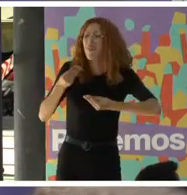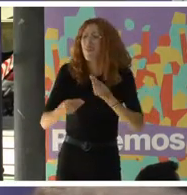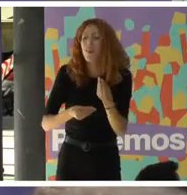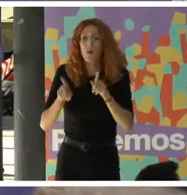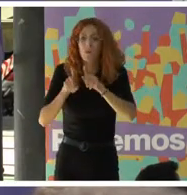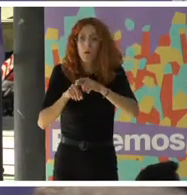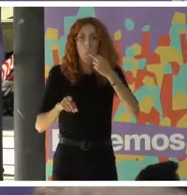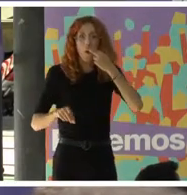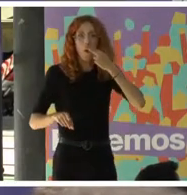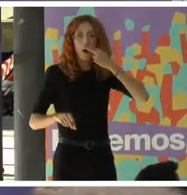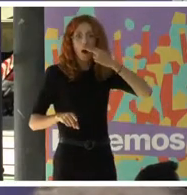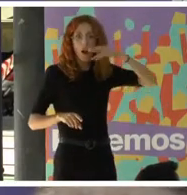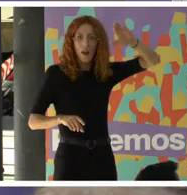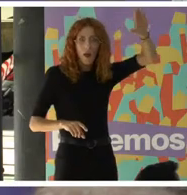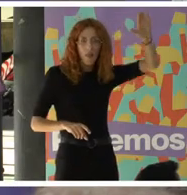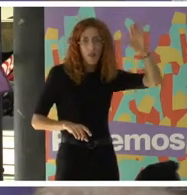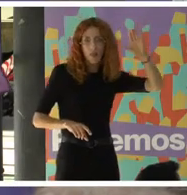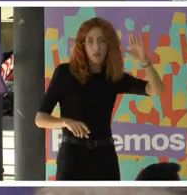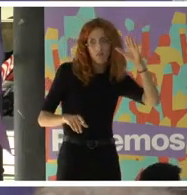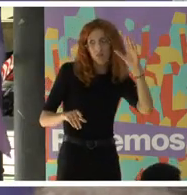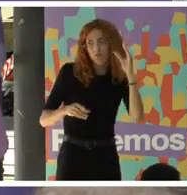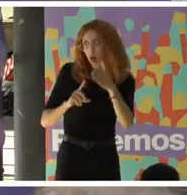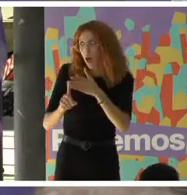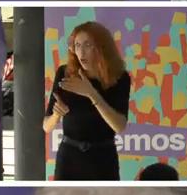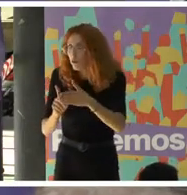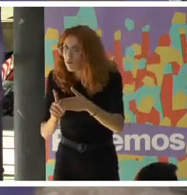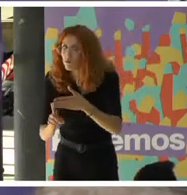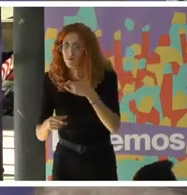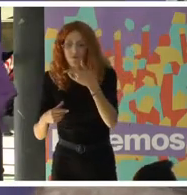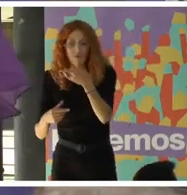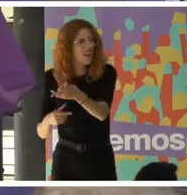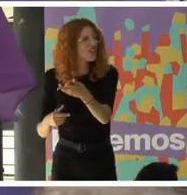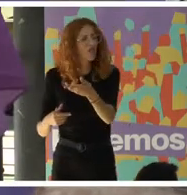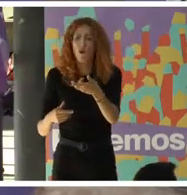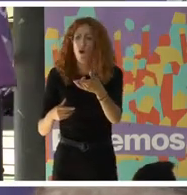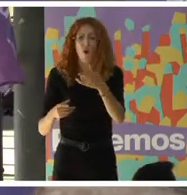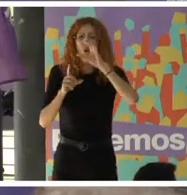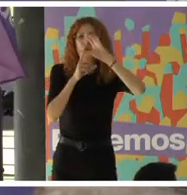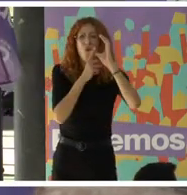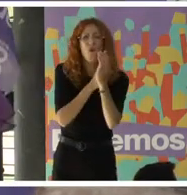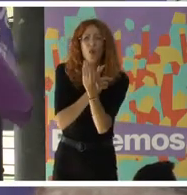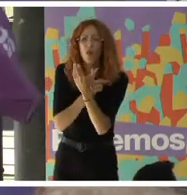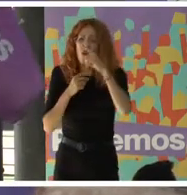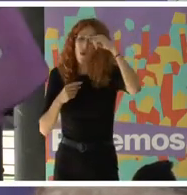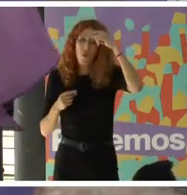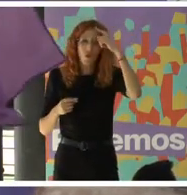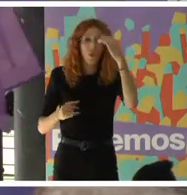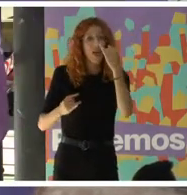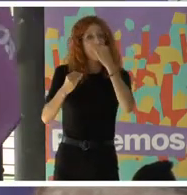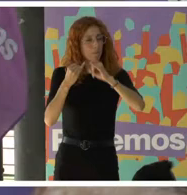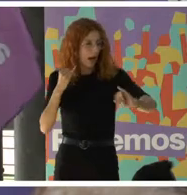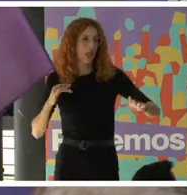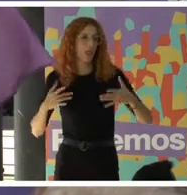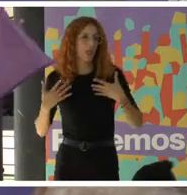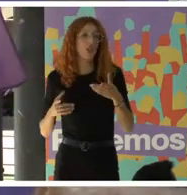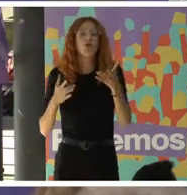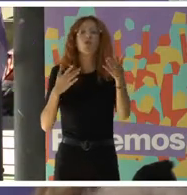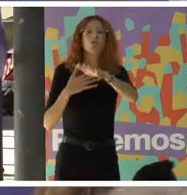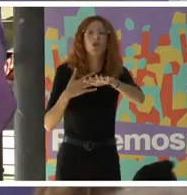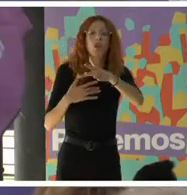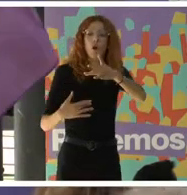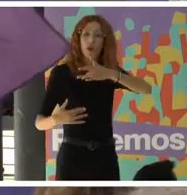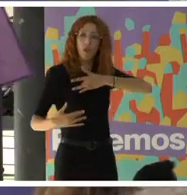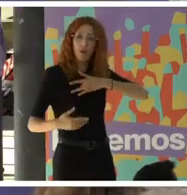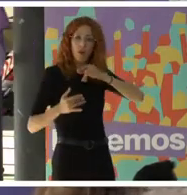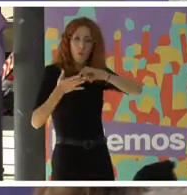los nazis a todas esas personas. Todo eso es la cultura de paz y está en el corazón del proyecto